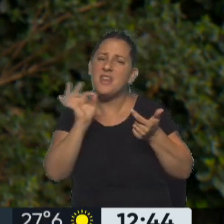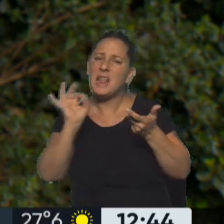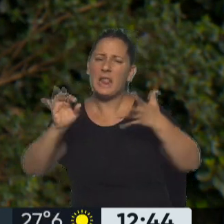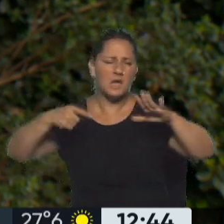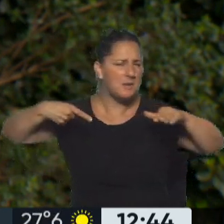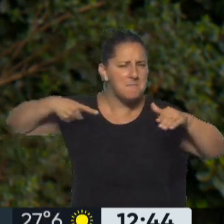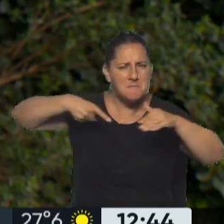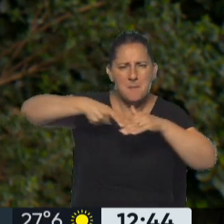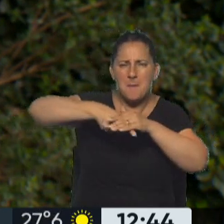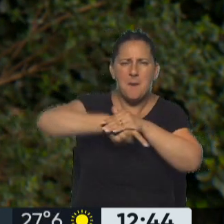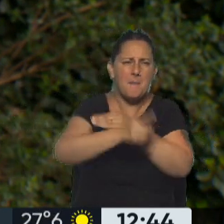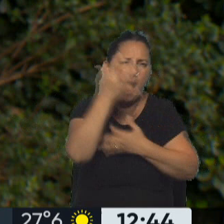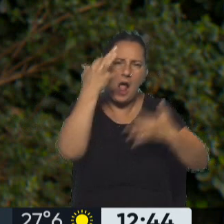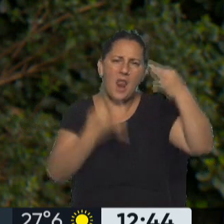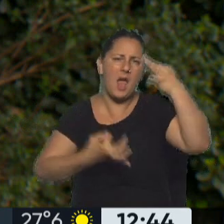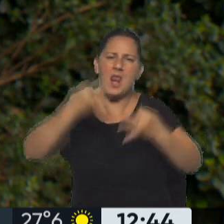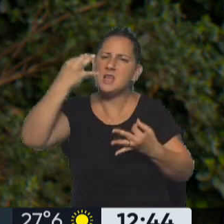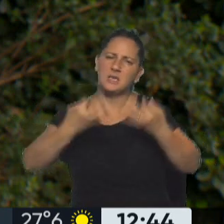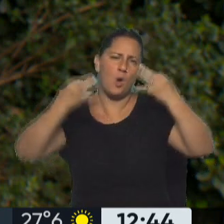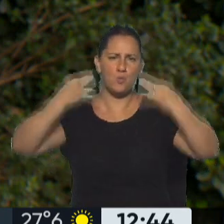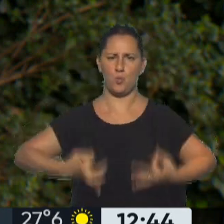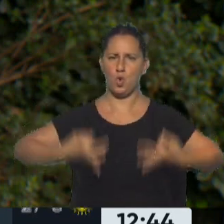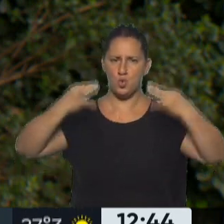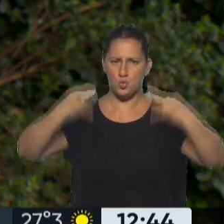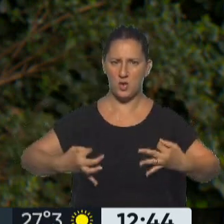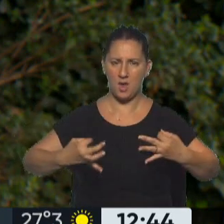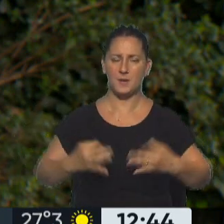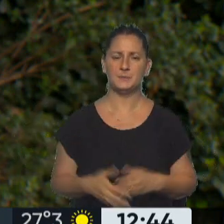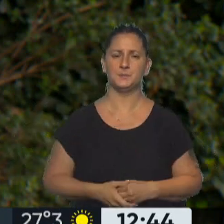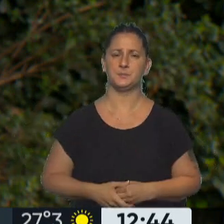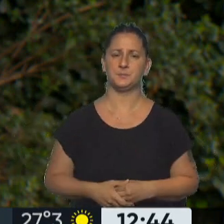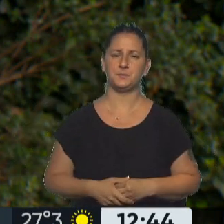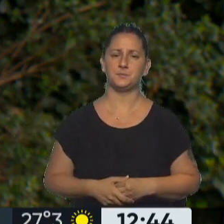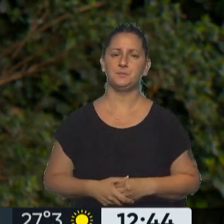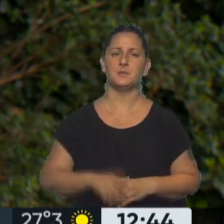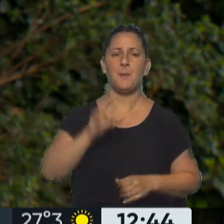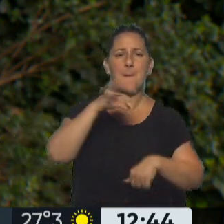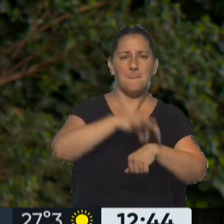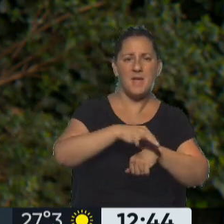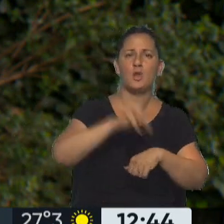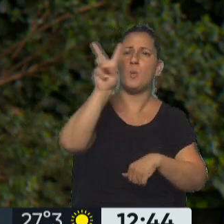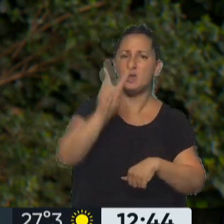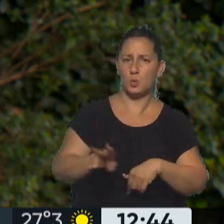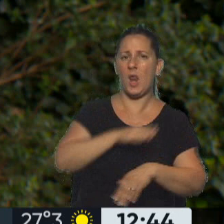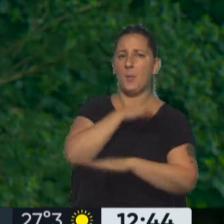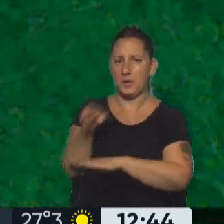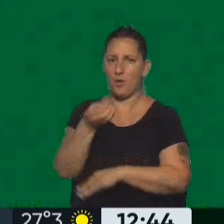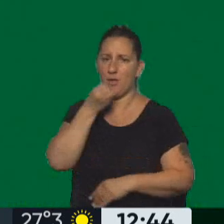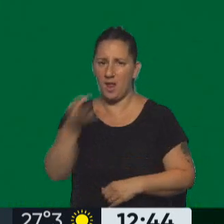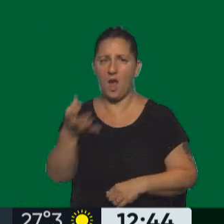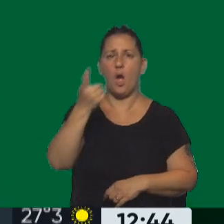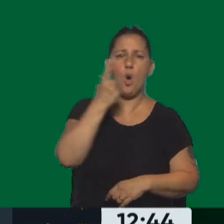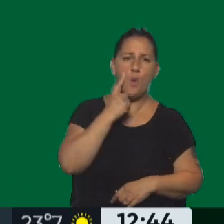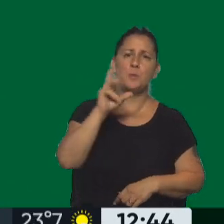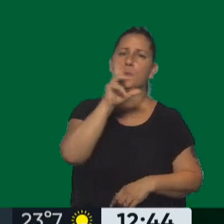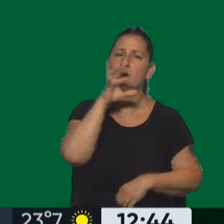le diría de cada cosa de de los testimonios además declarar médicos de Venezuela médicos y médicas